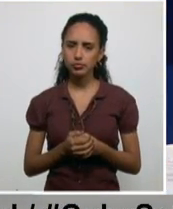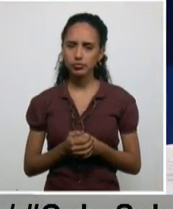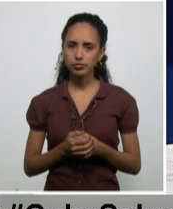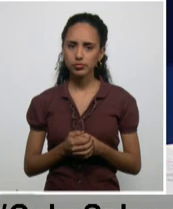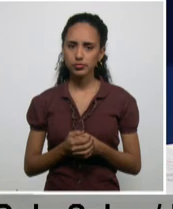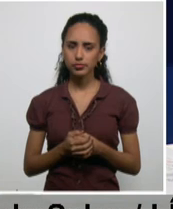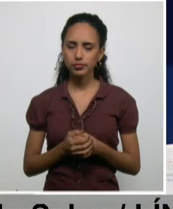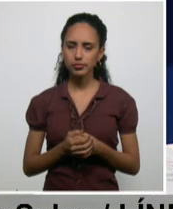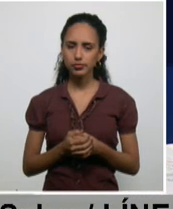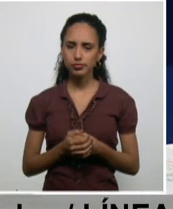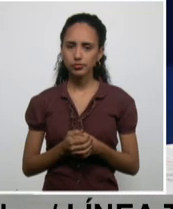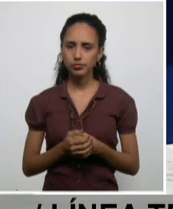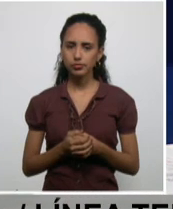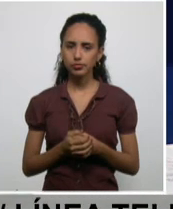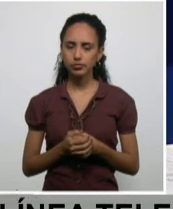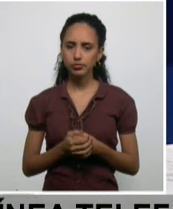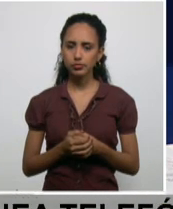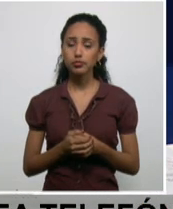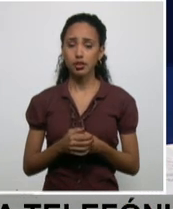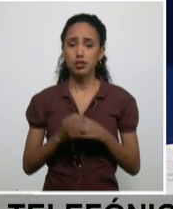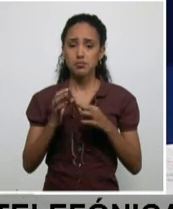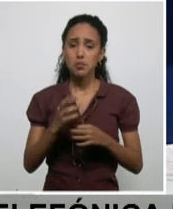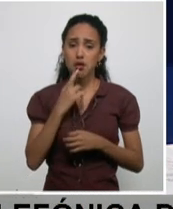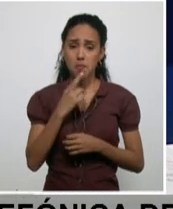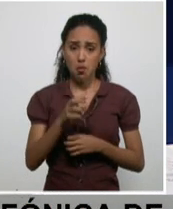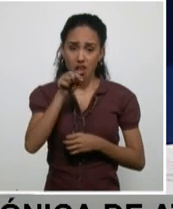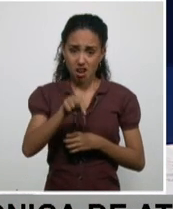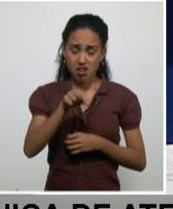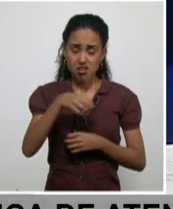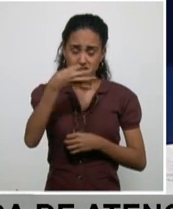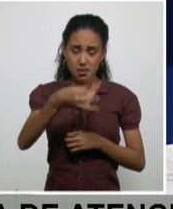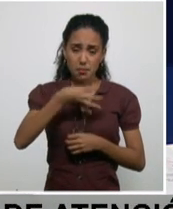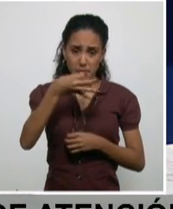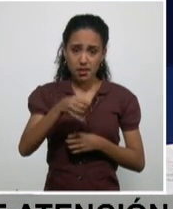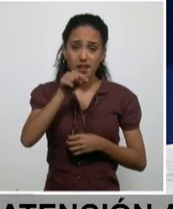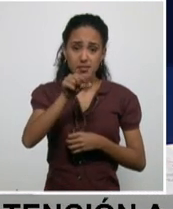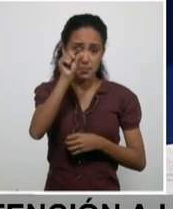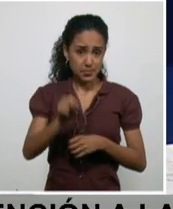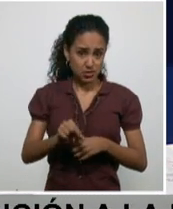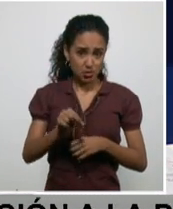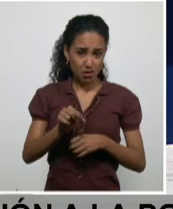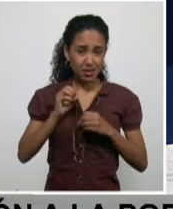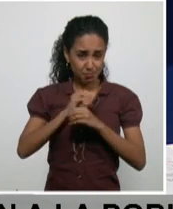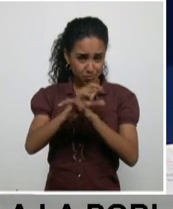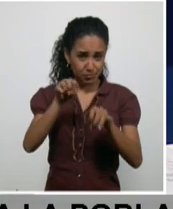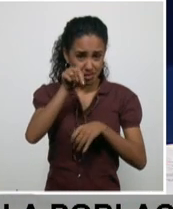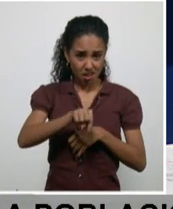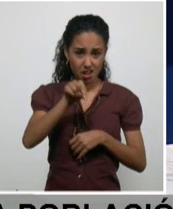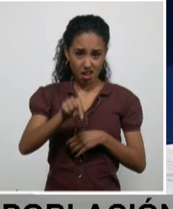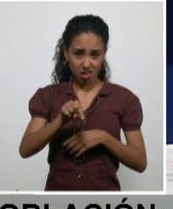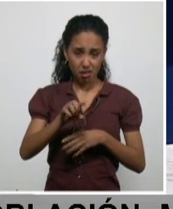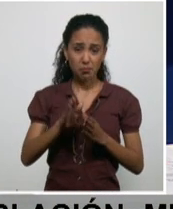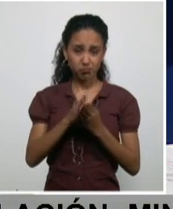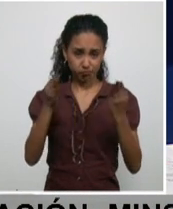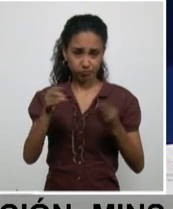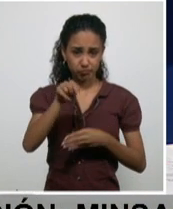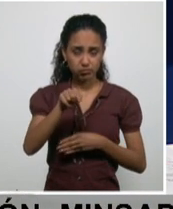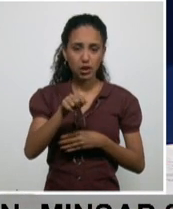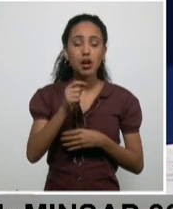Ahí se habla de ese caso, que es el que está publicado, de